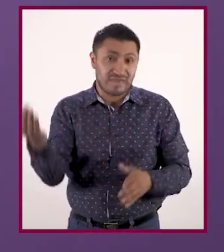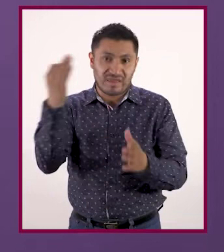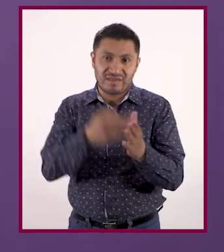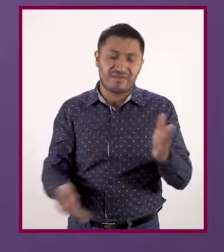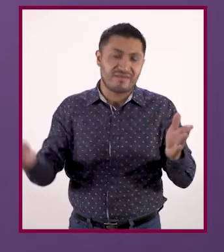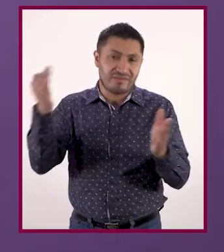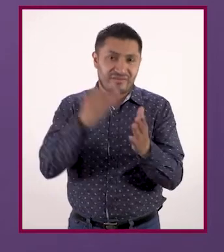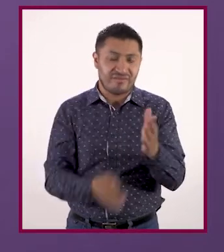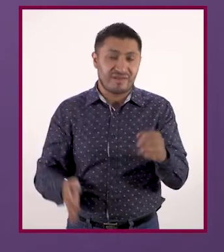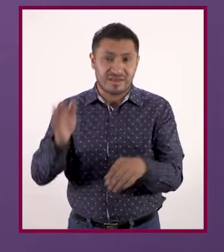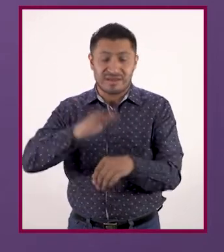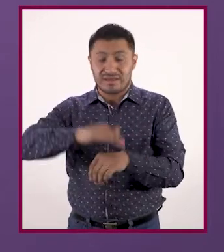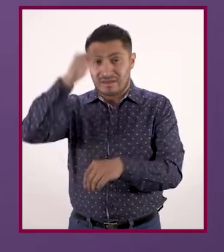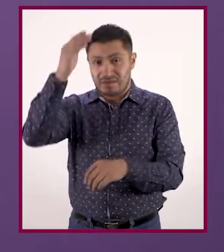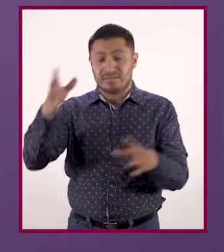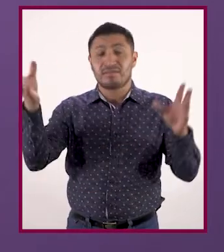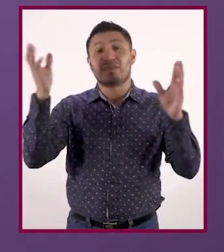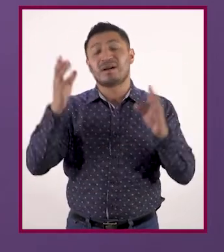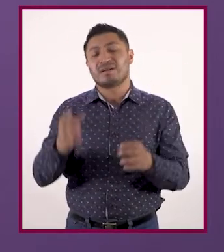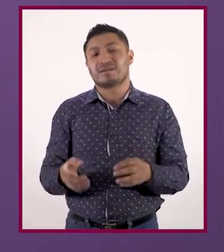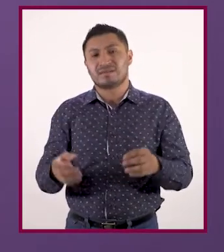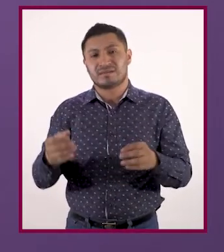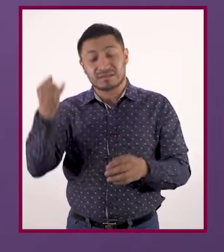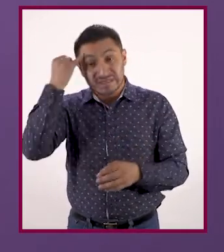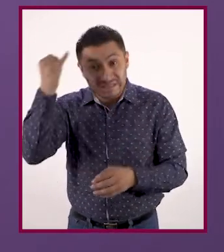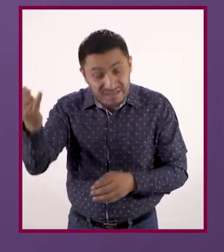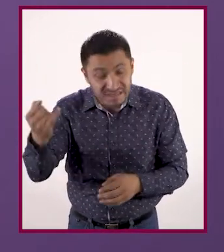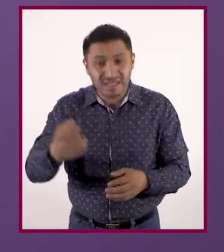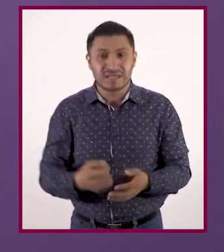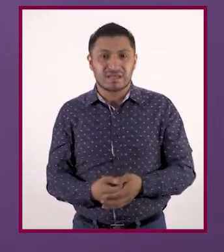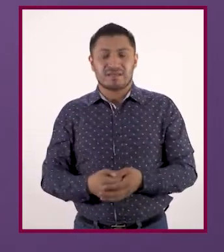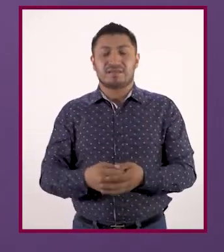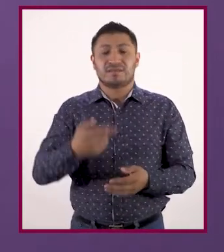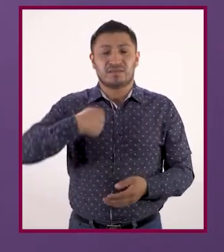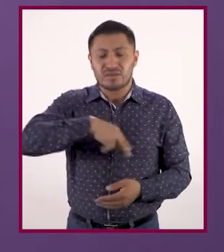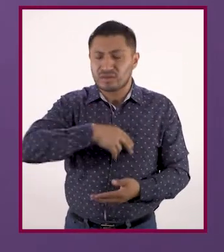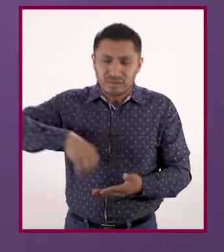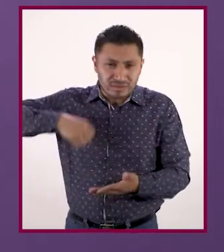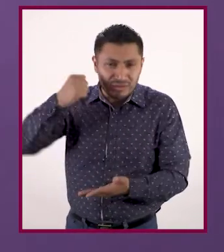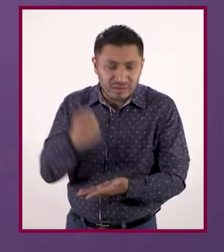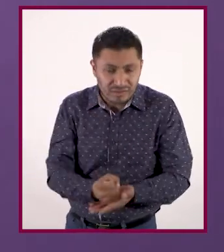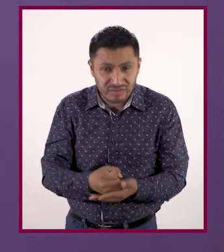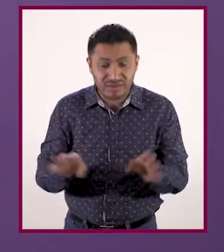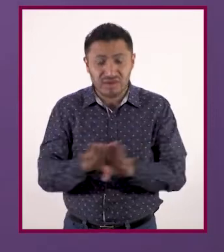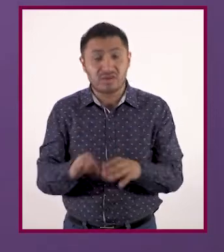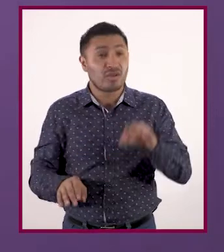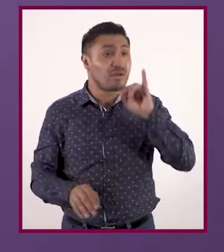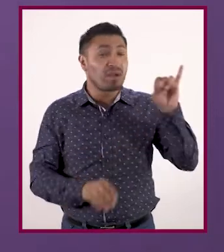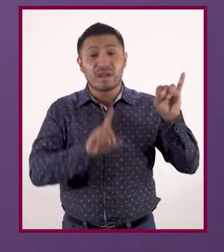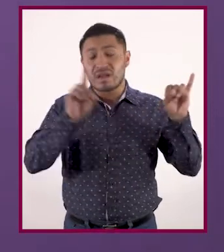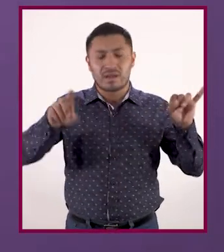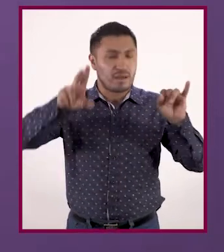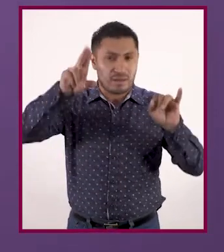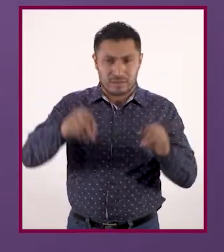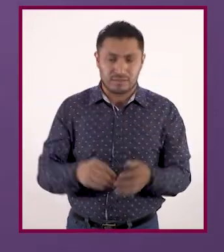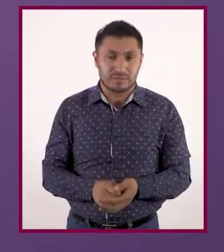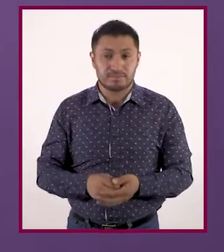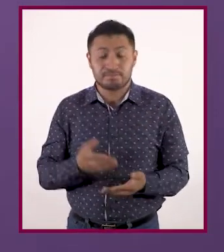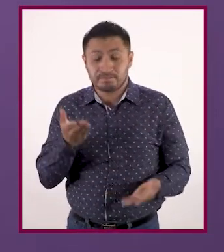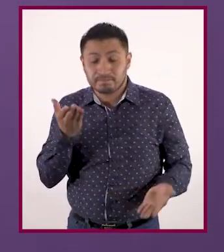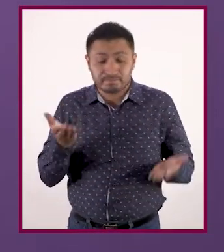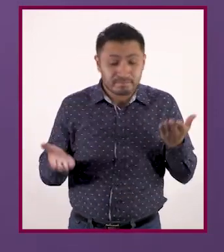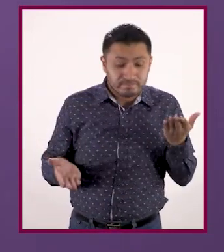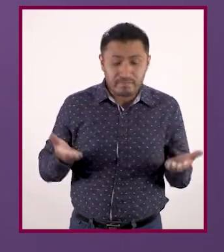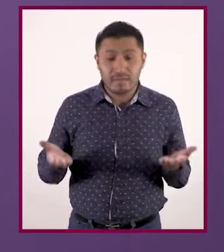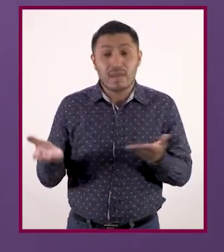sujetos políticos nuestra ideología no tiene necesariamente que ceñirse a uno de estos dos polos comparar y